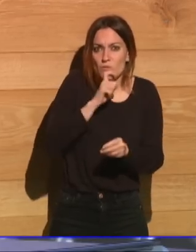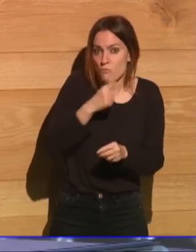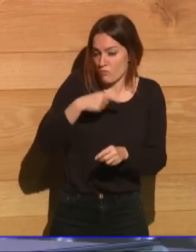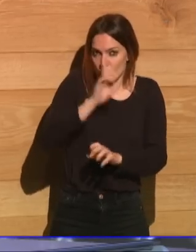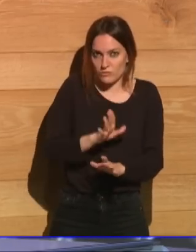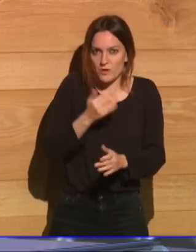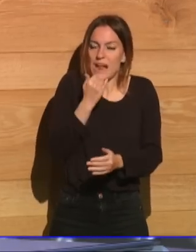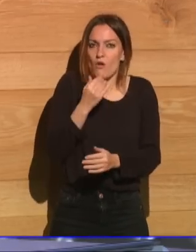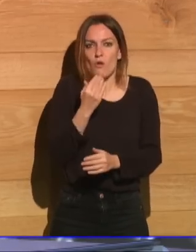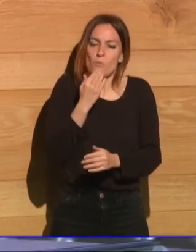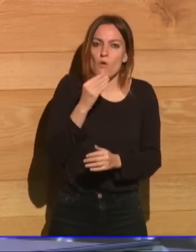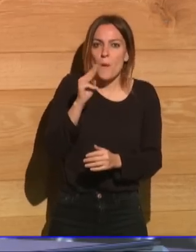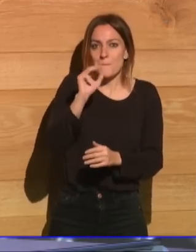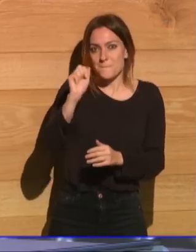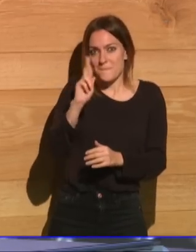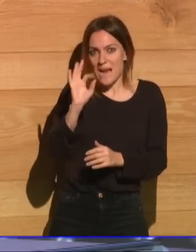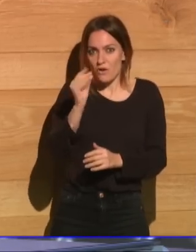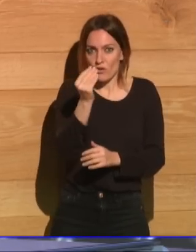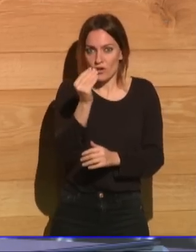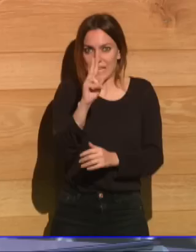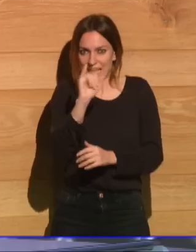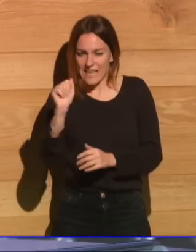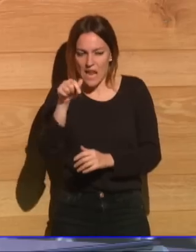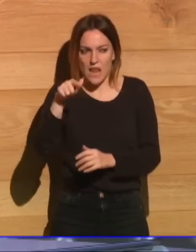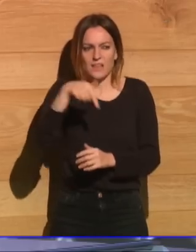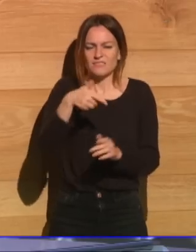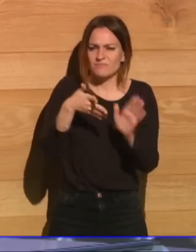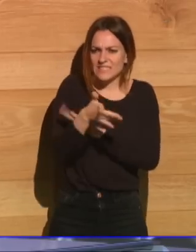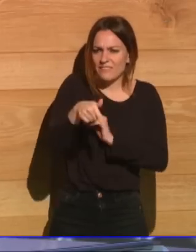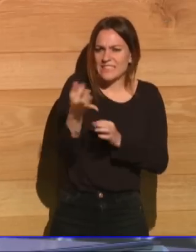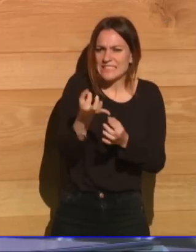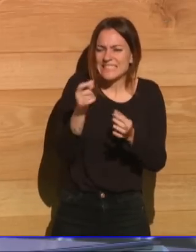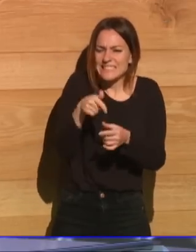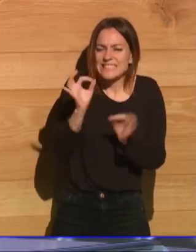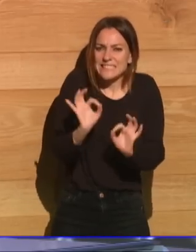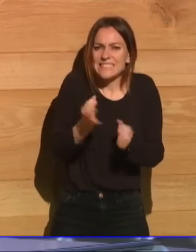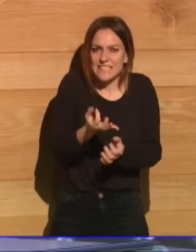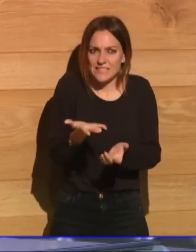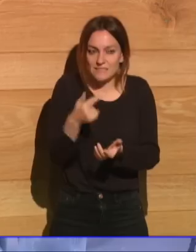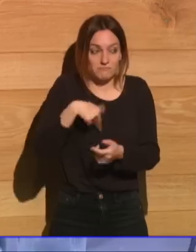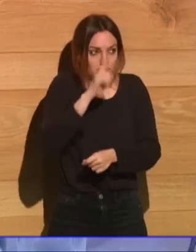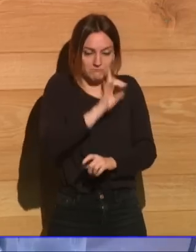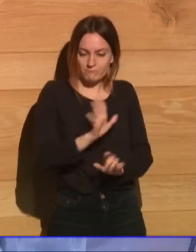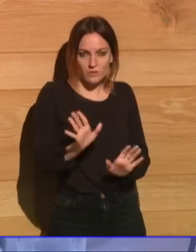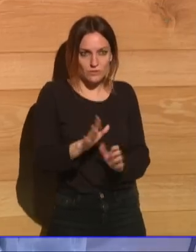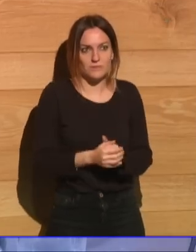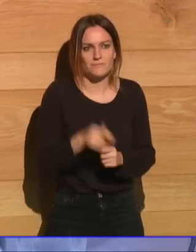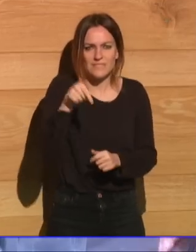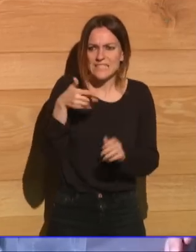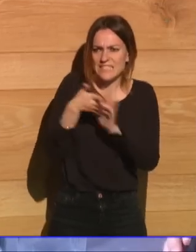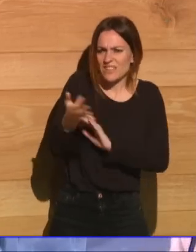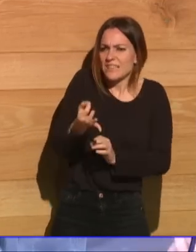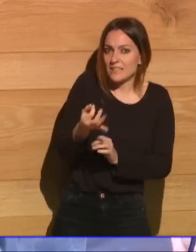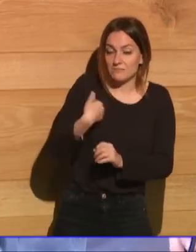muy parroquiales. Le dicen que son muy parroquiales. ¿Qué significa exactamente este adjetivo? No lo sé. Arturo O sea, González Campos, ¿qué significa parroquial? Pero